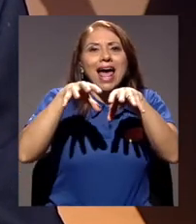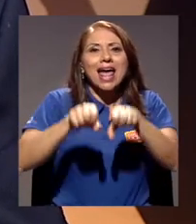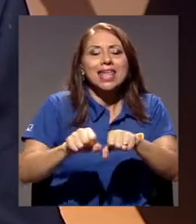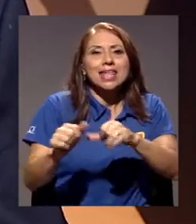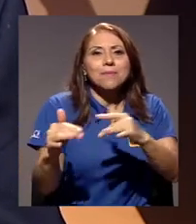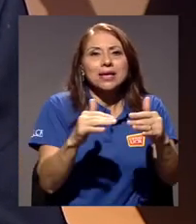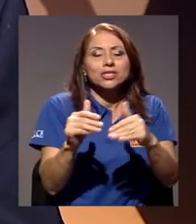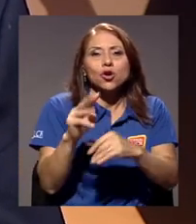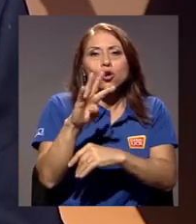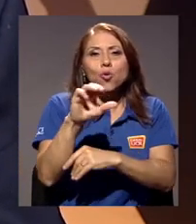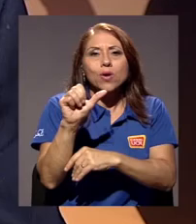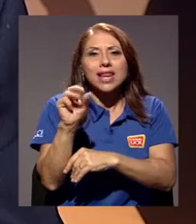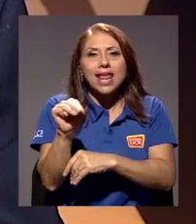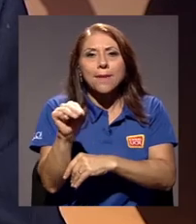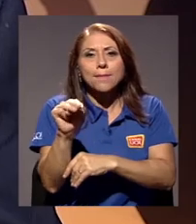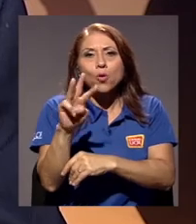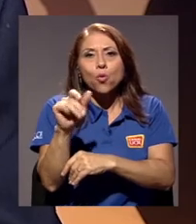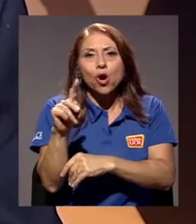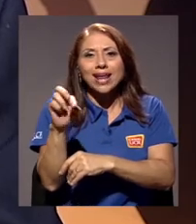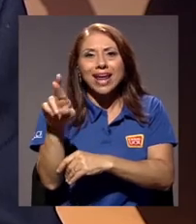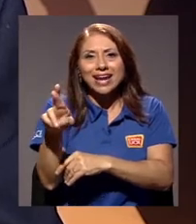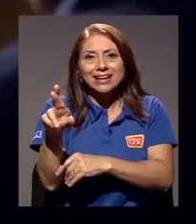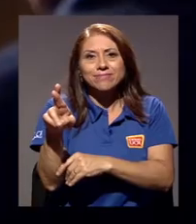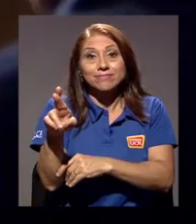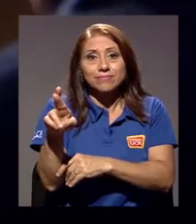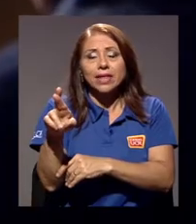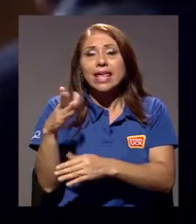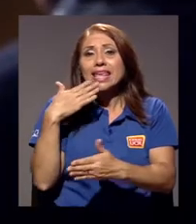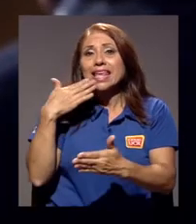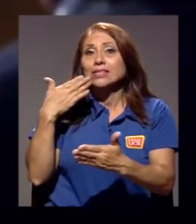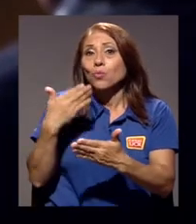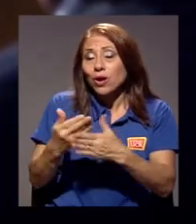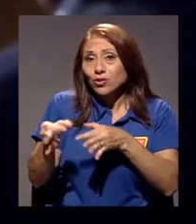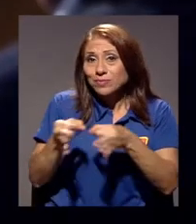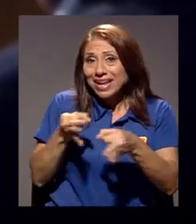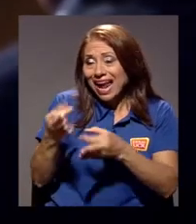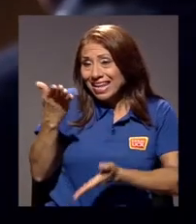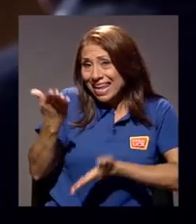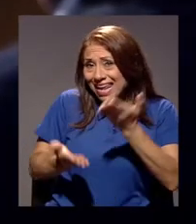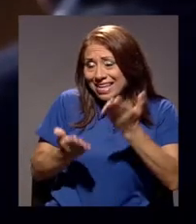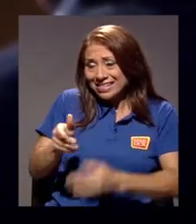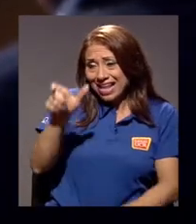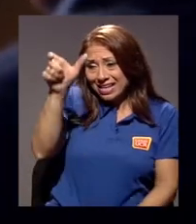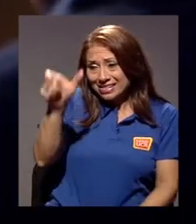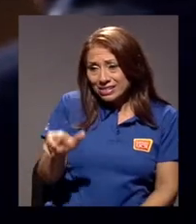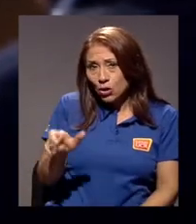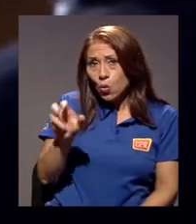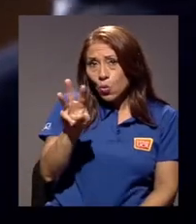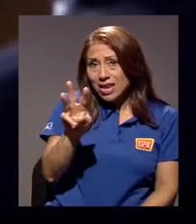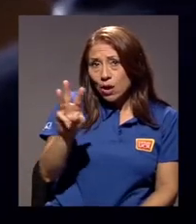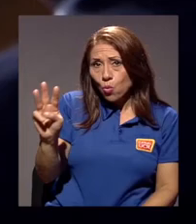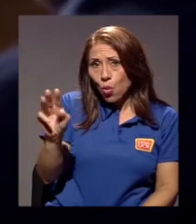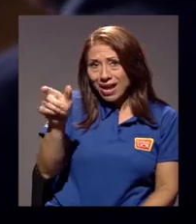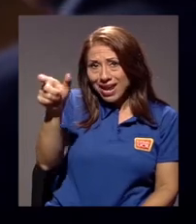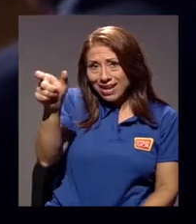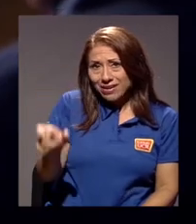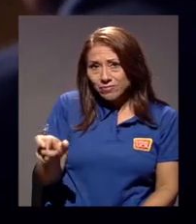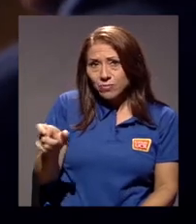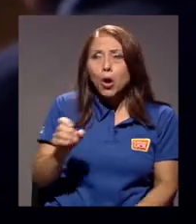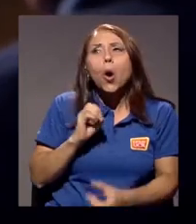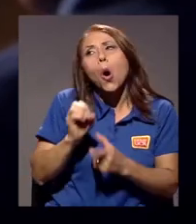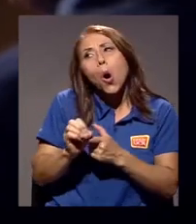y es bueno también explicar que quizás walker pudo haber o mejor dicho quizás estos